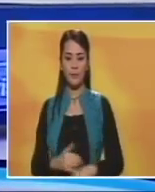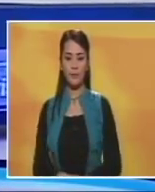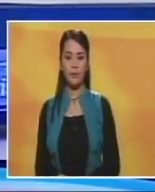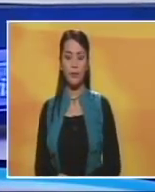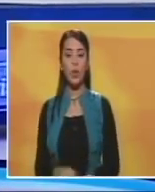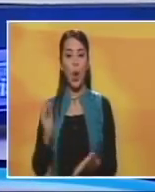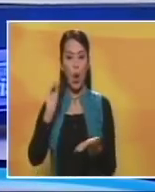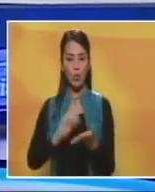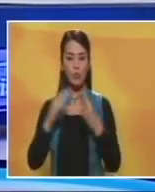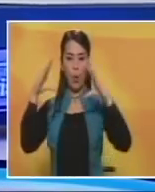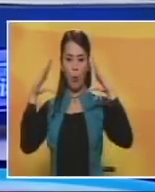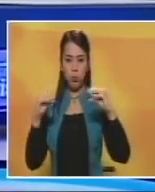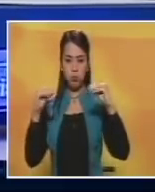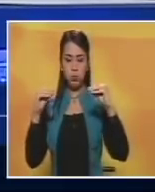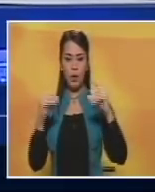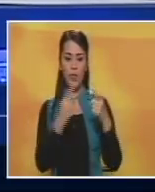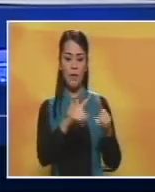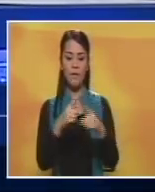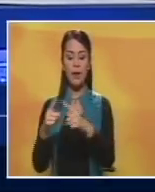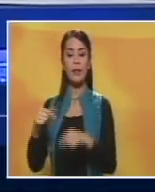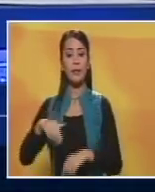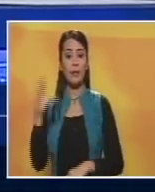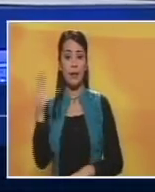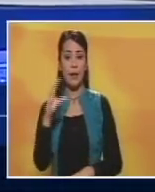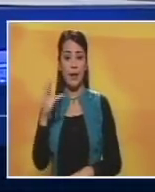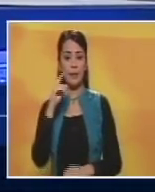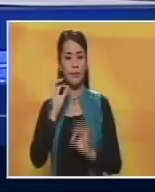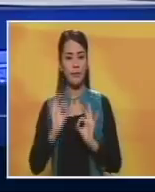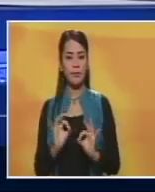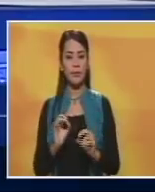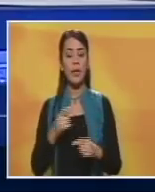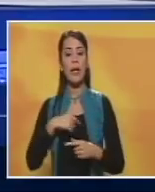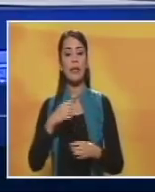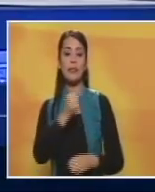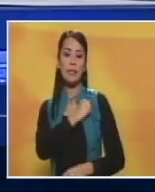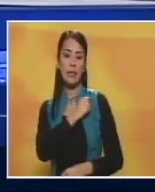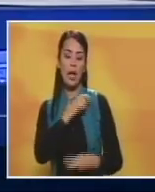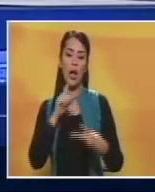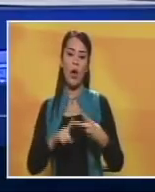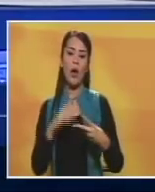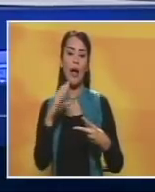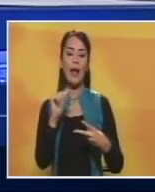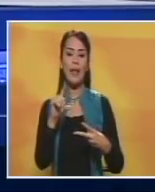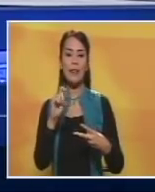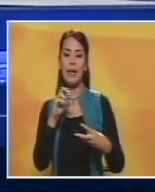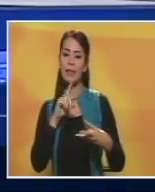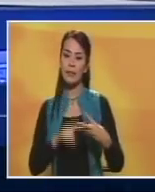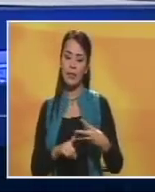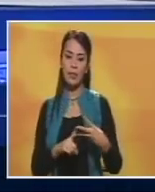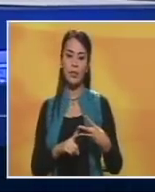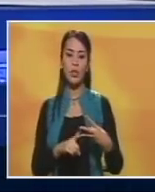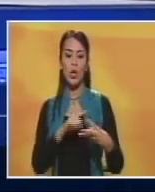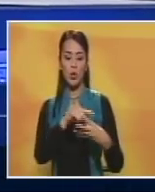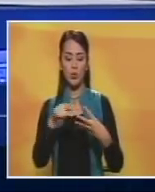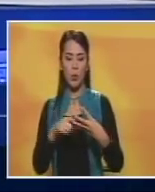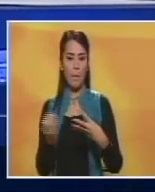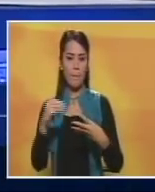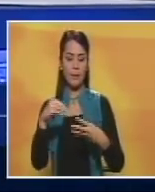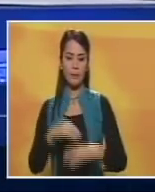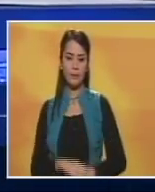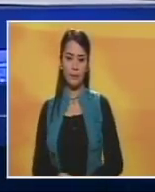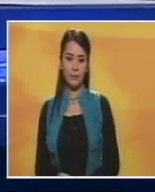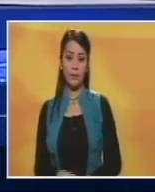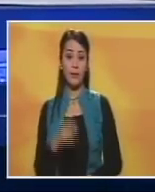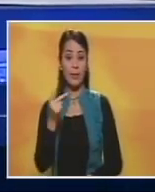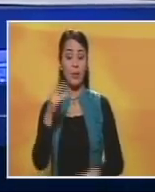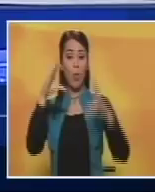un nuevo apagón se registró en diferentes zonas de Caracas, incluidas Chacao, La Candelaria, La Florida, El Rosal, entre otras. Se trata del